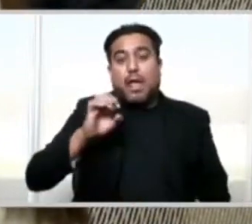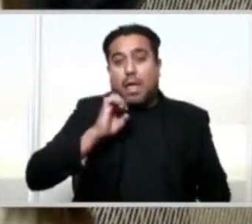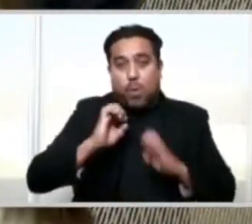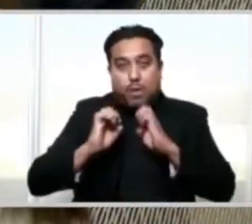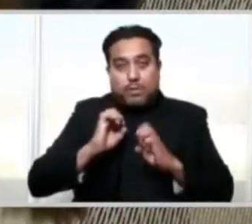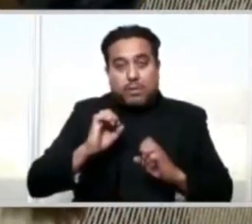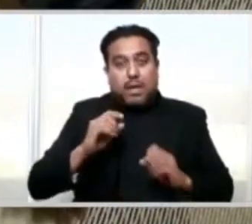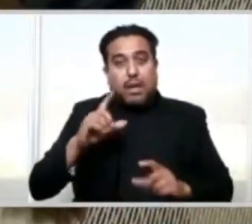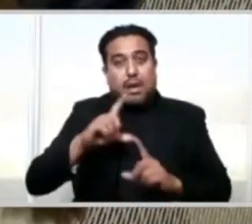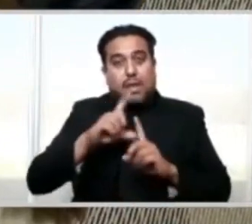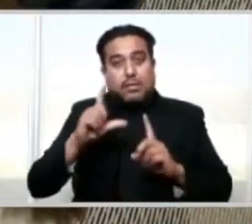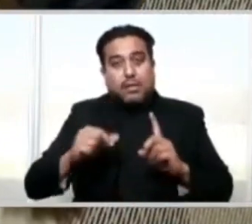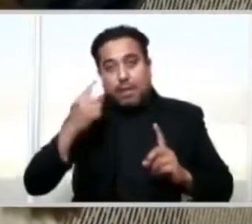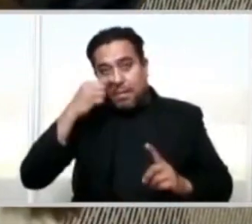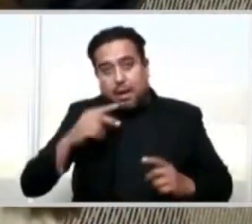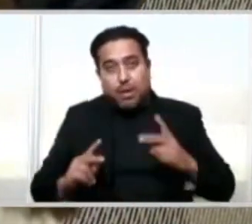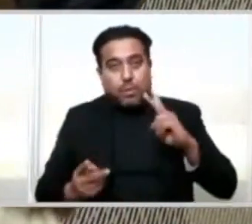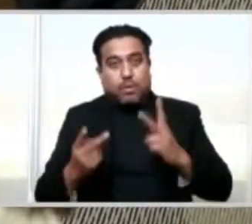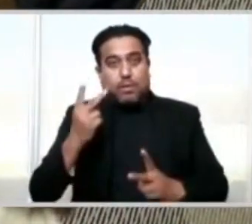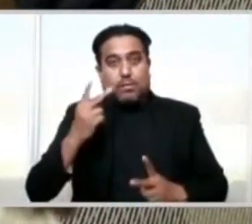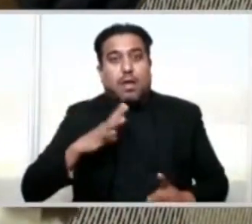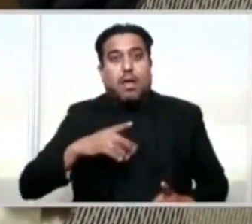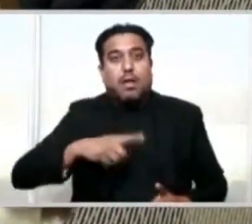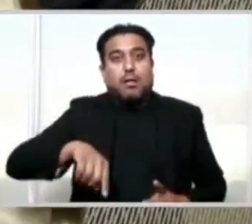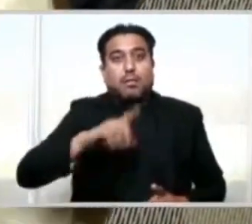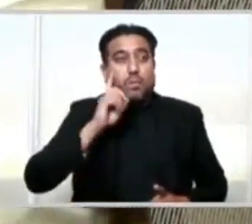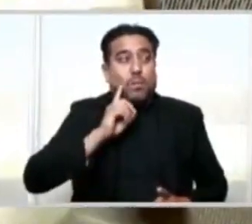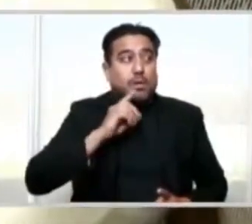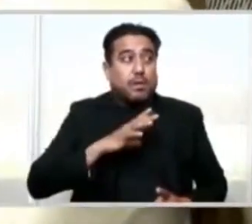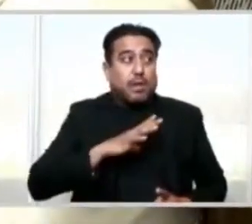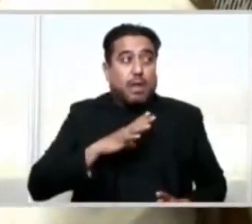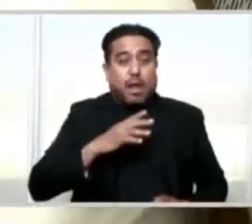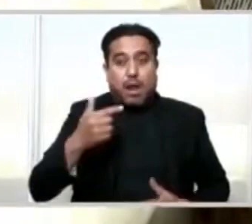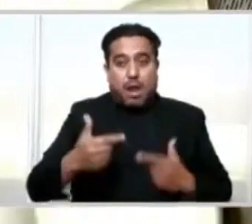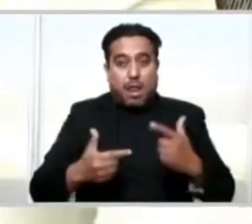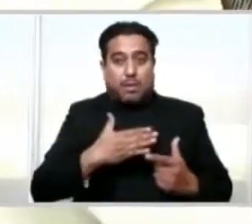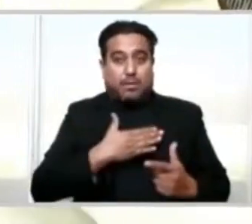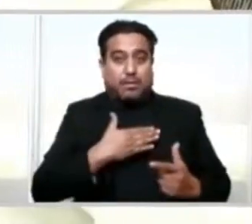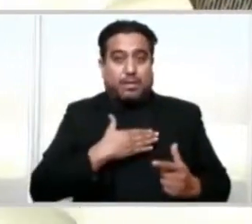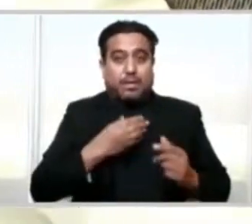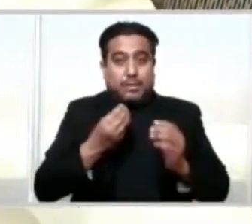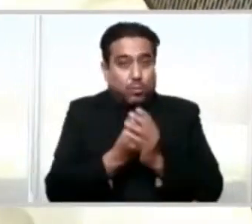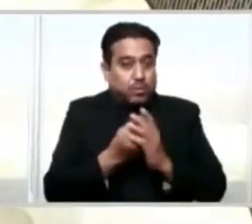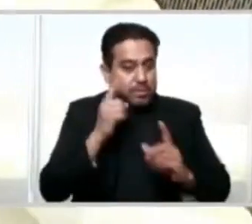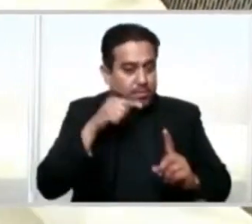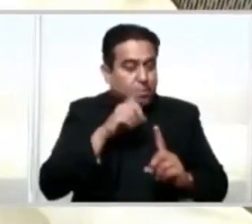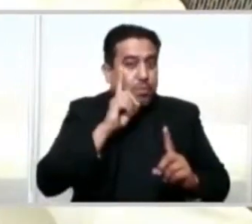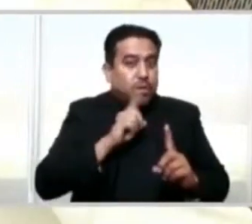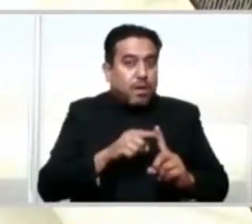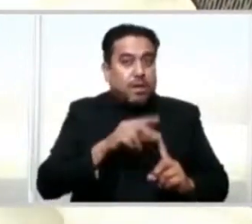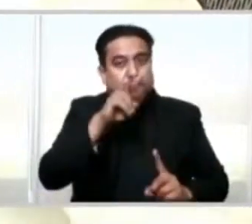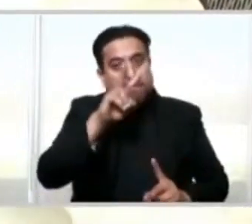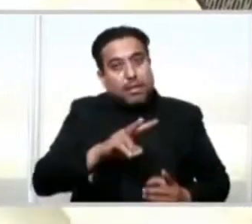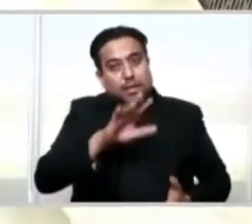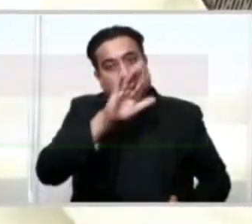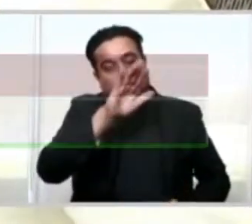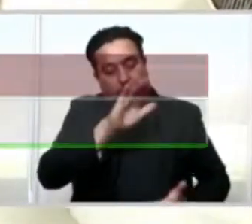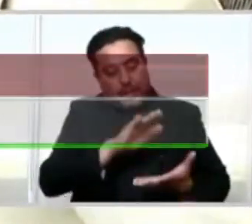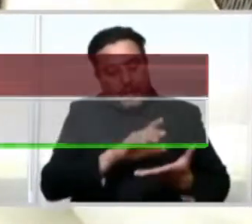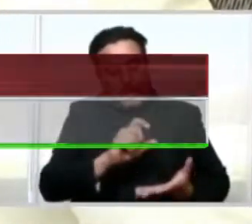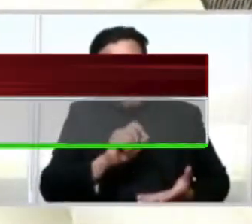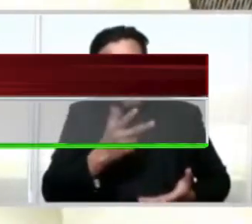2018, la cifra de mujeres que practicaban la lactancia materna exclusiva en México lamentablemente disminuyó a